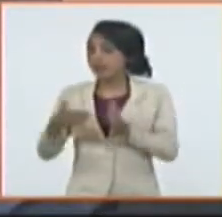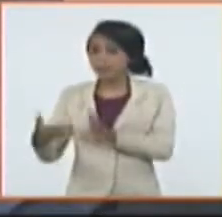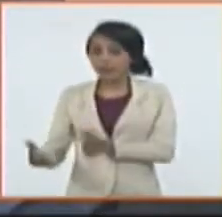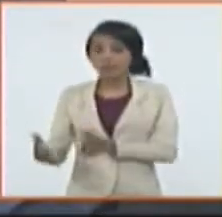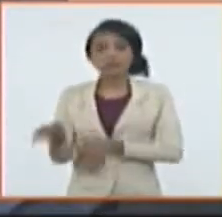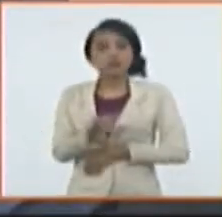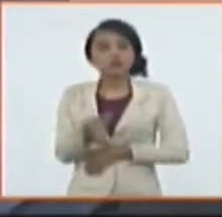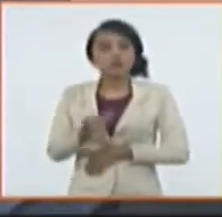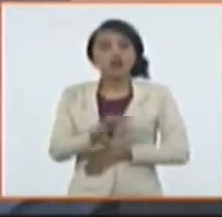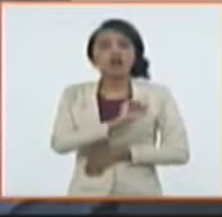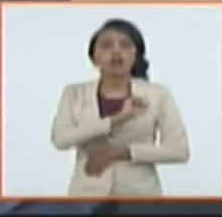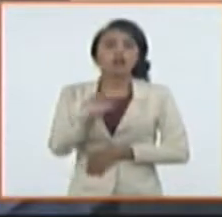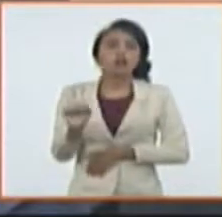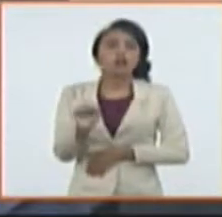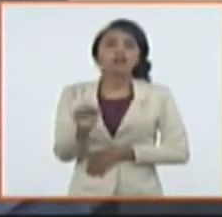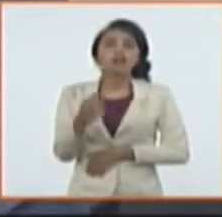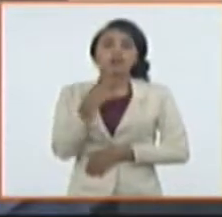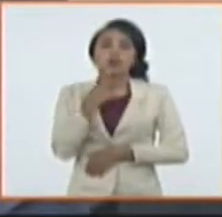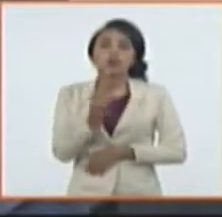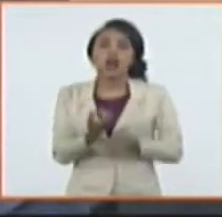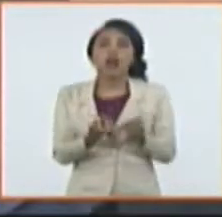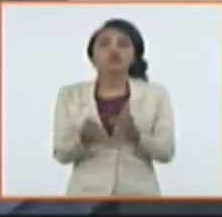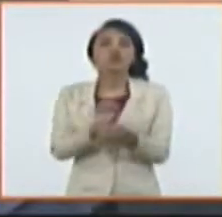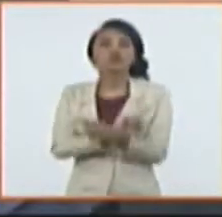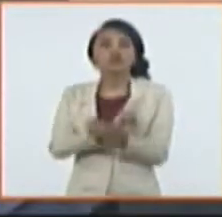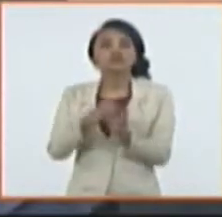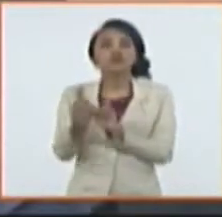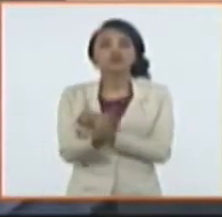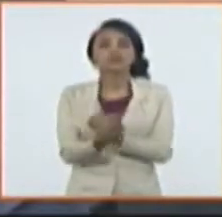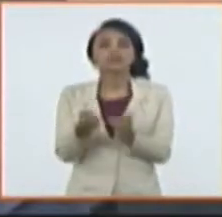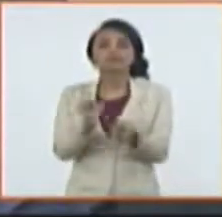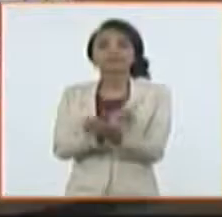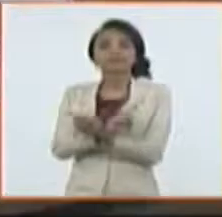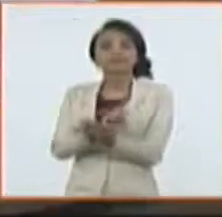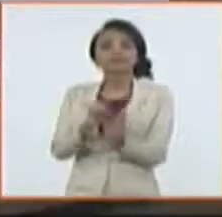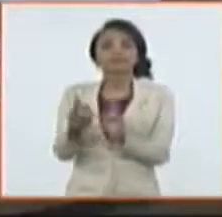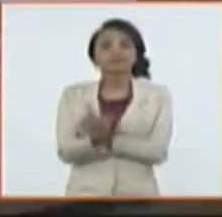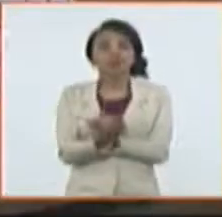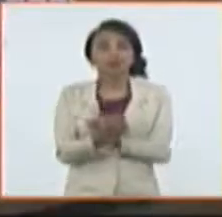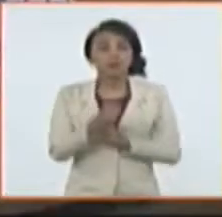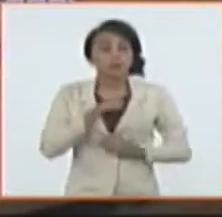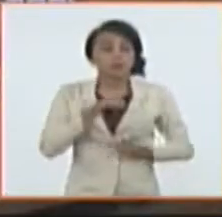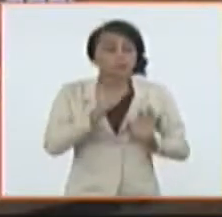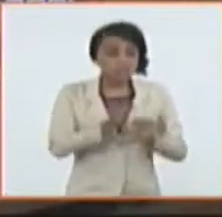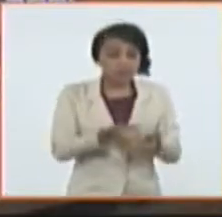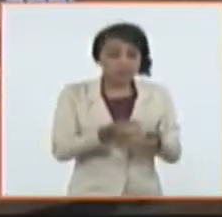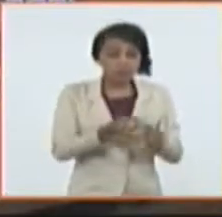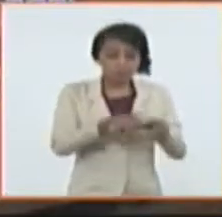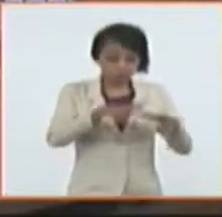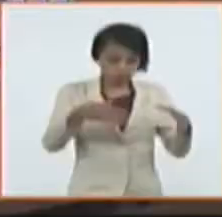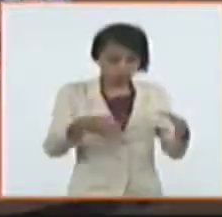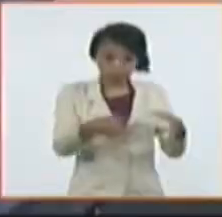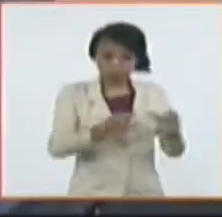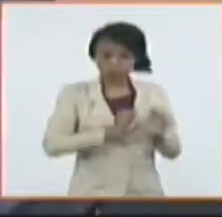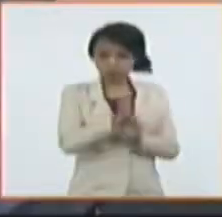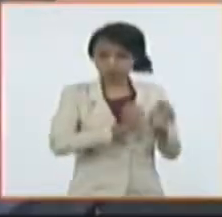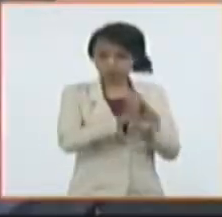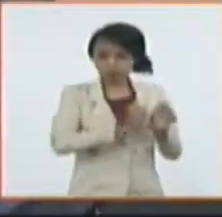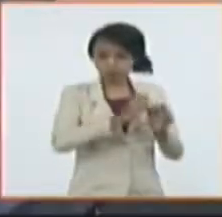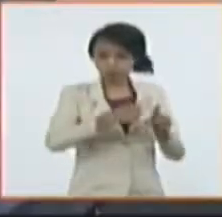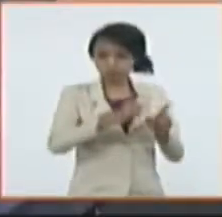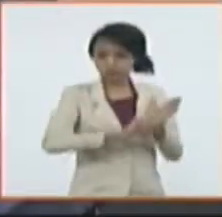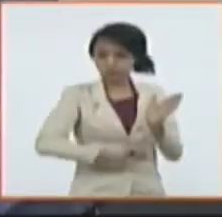una adecuada rotación para evitar afectaciones prolongadas o sobrecarga en los mismos circuitos ante la presencia de